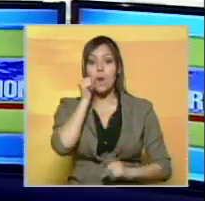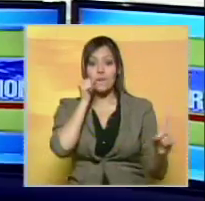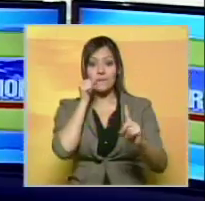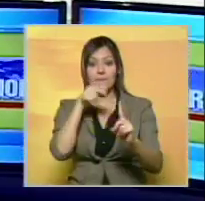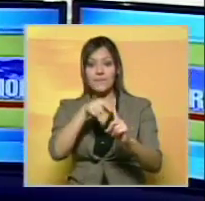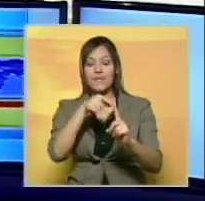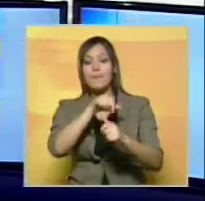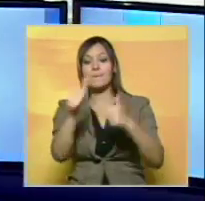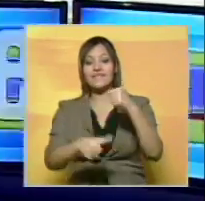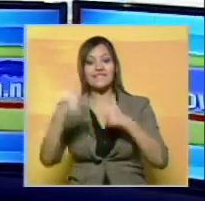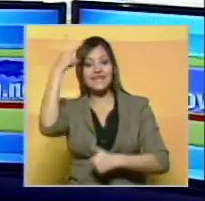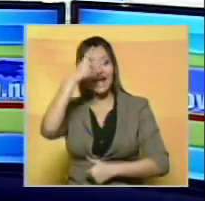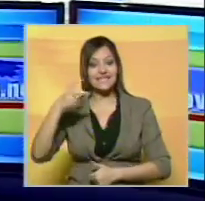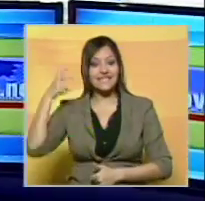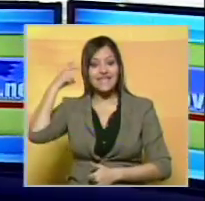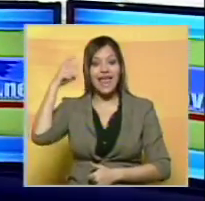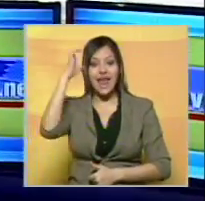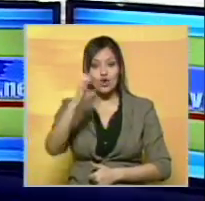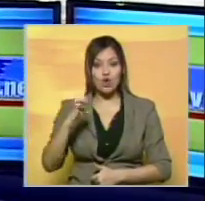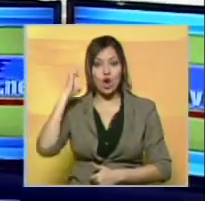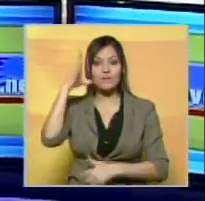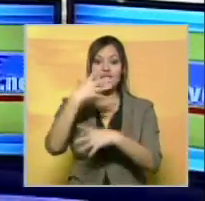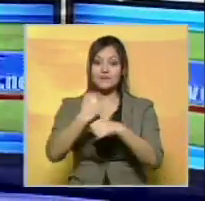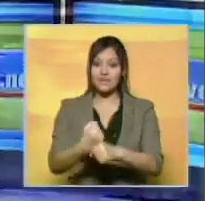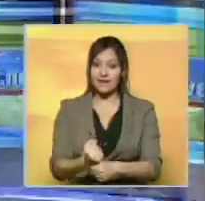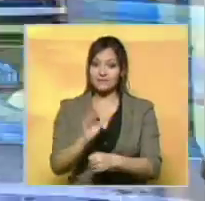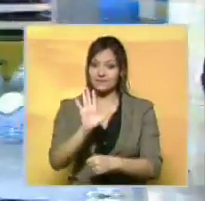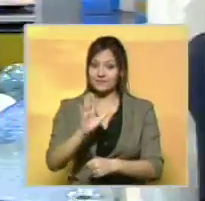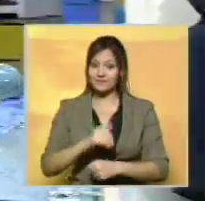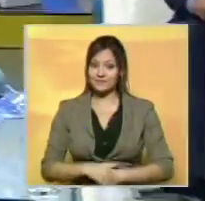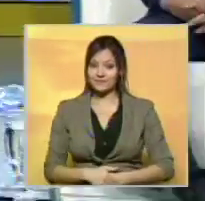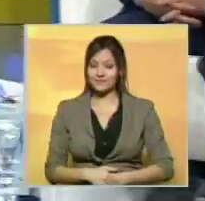el vicecanciller para Europa. Los esperamos.